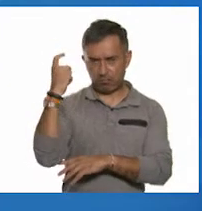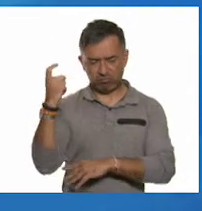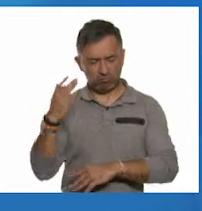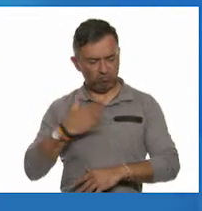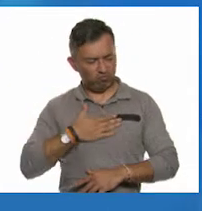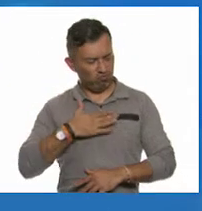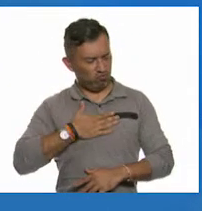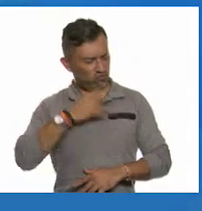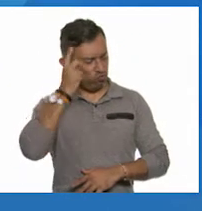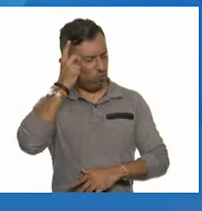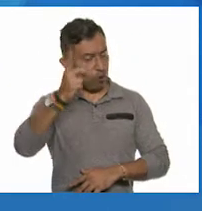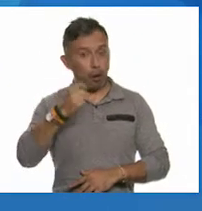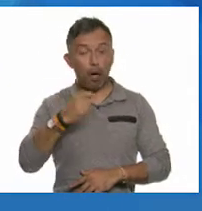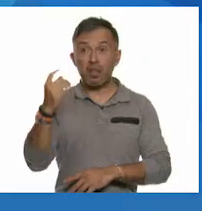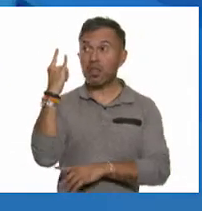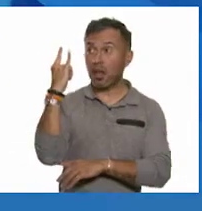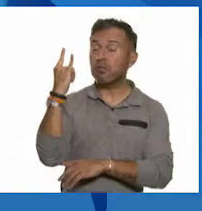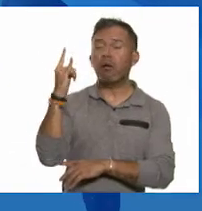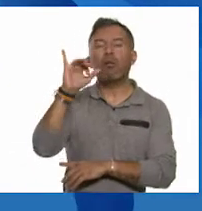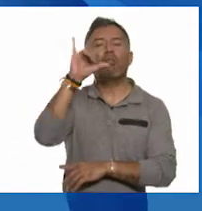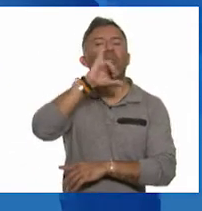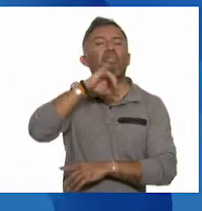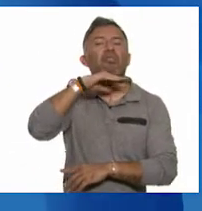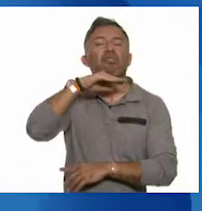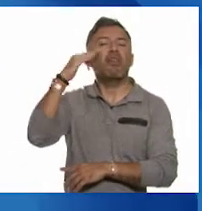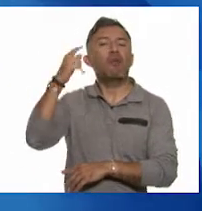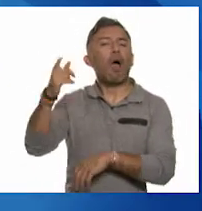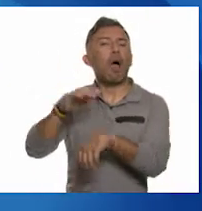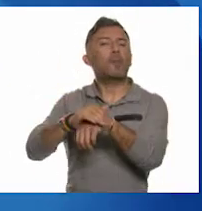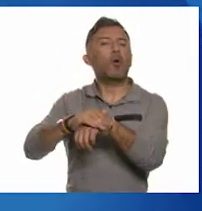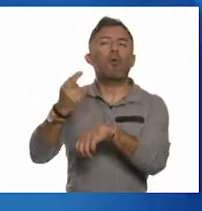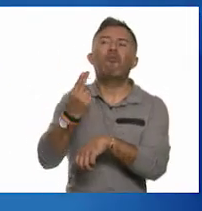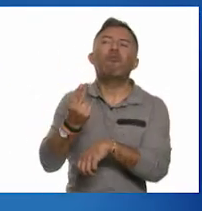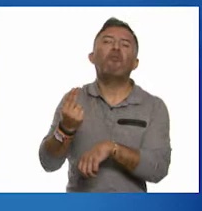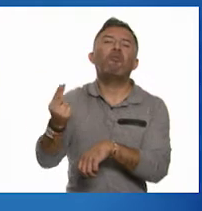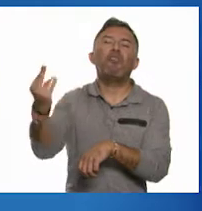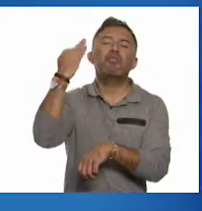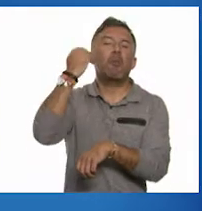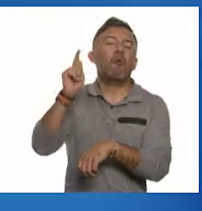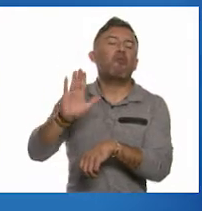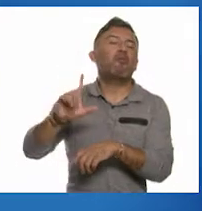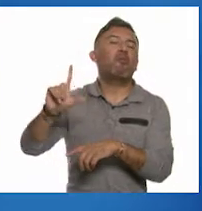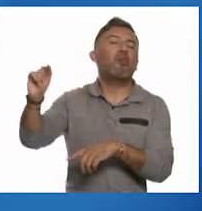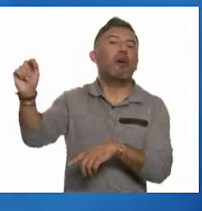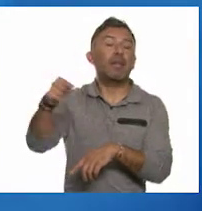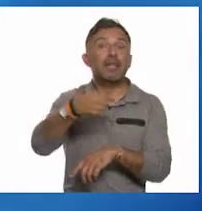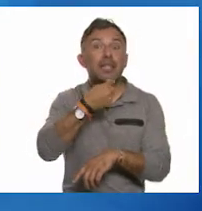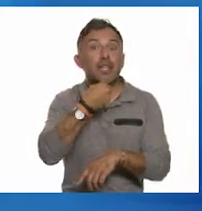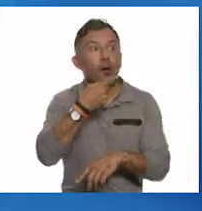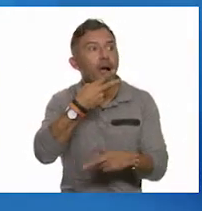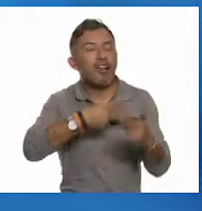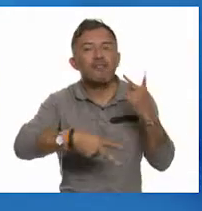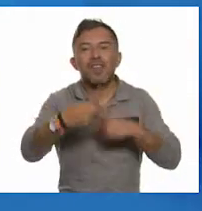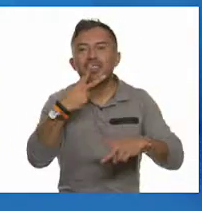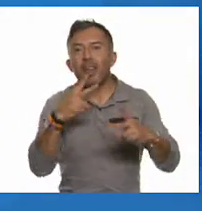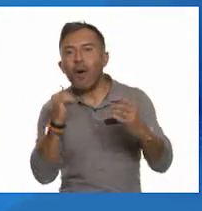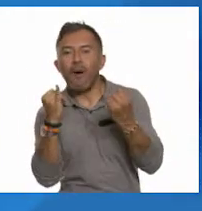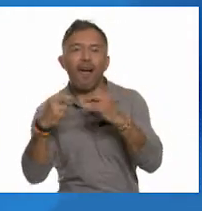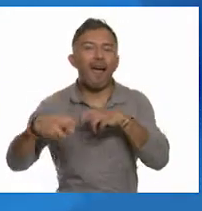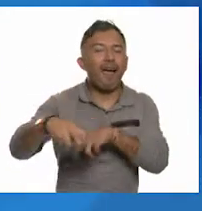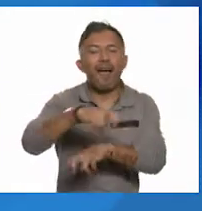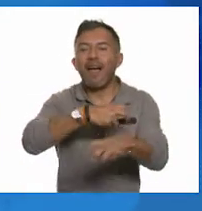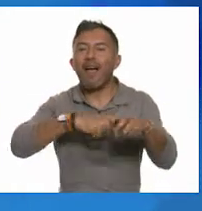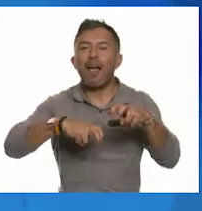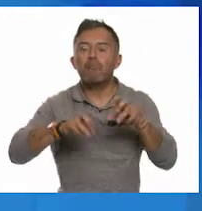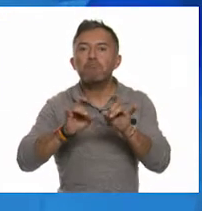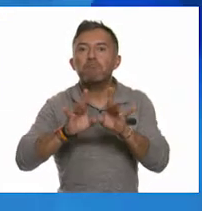que el gigante se había ido a pasar una temporada con su amigo, los niños iban a jugar al jardín. Pero